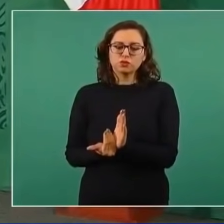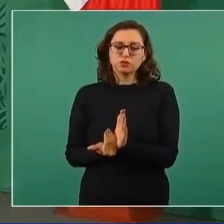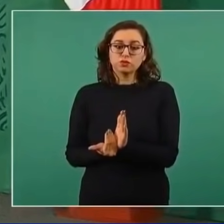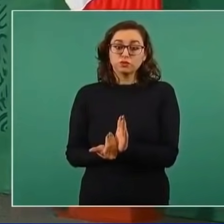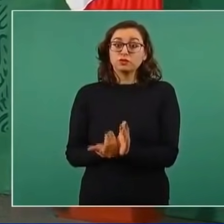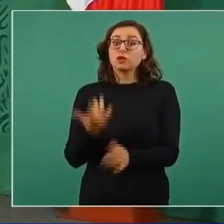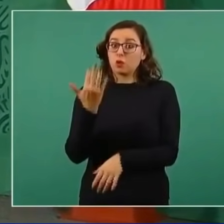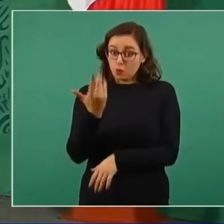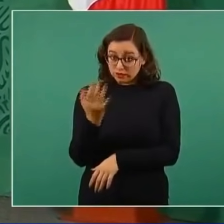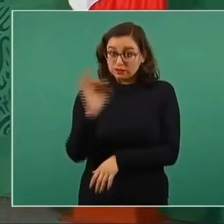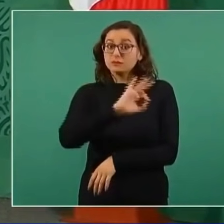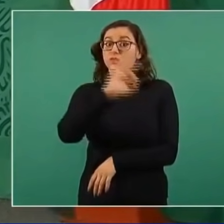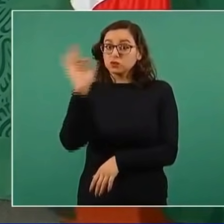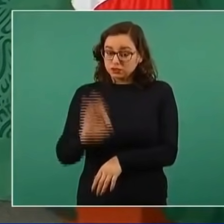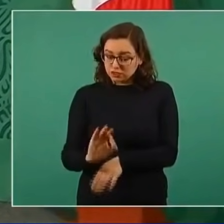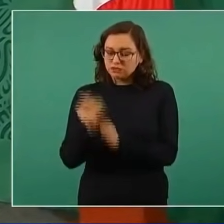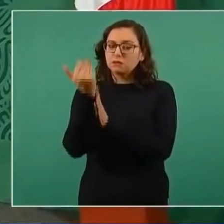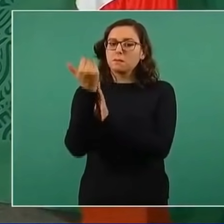El doble